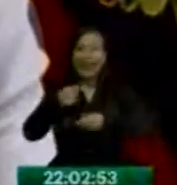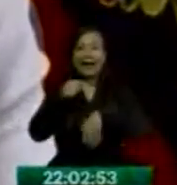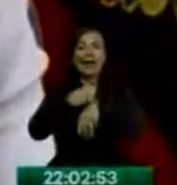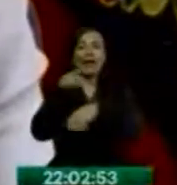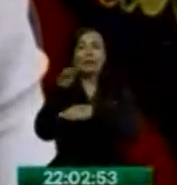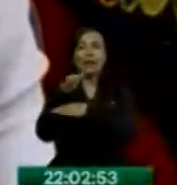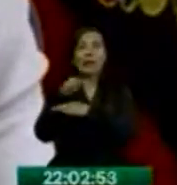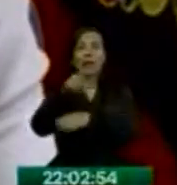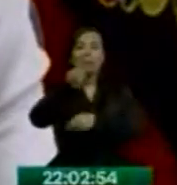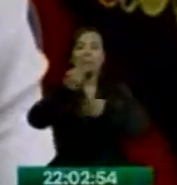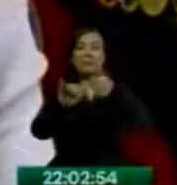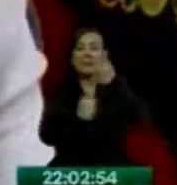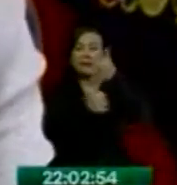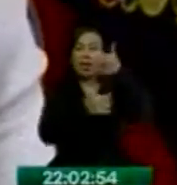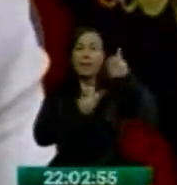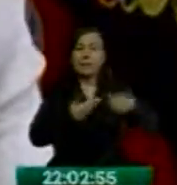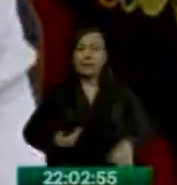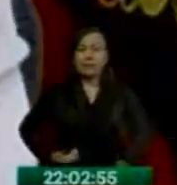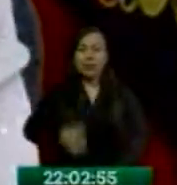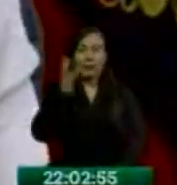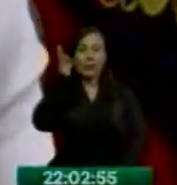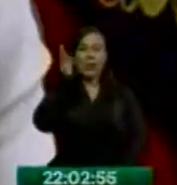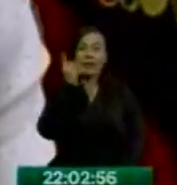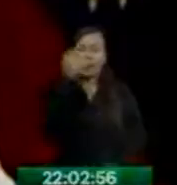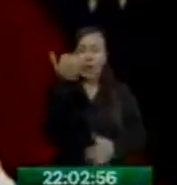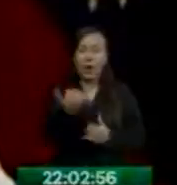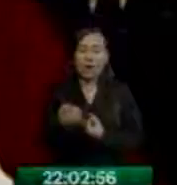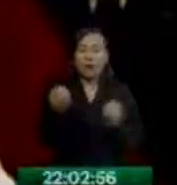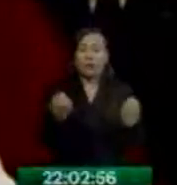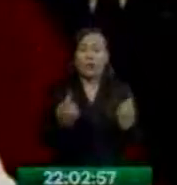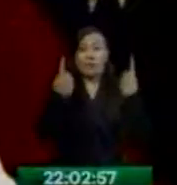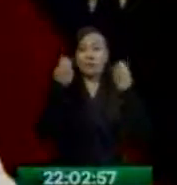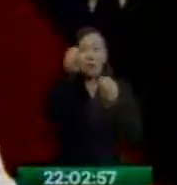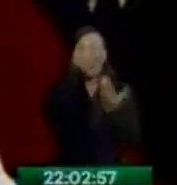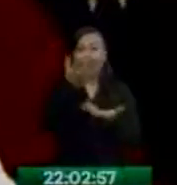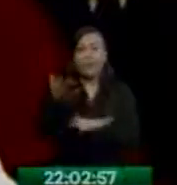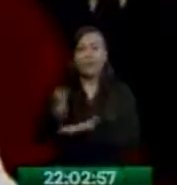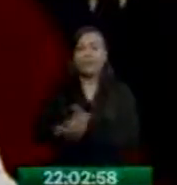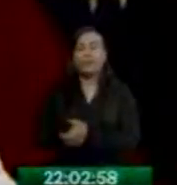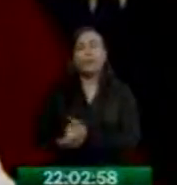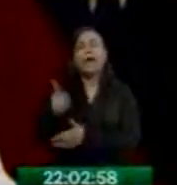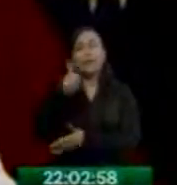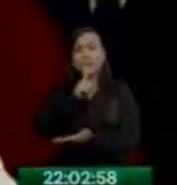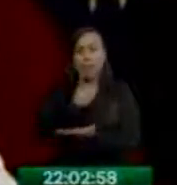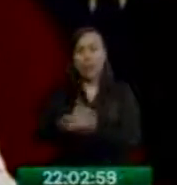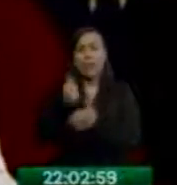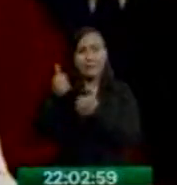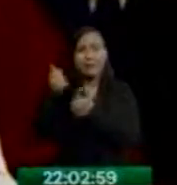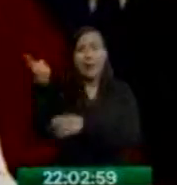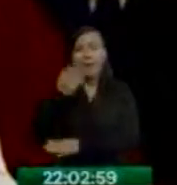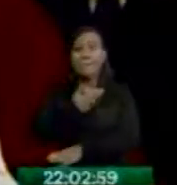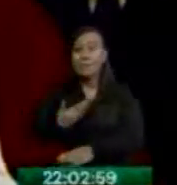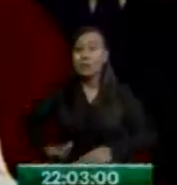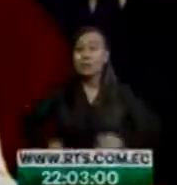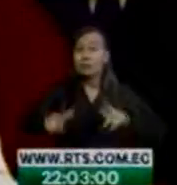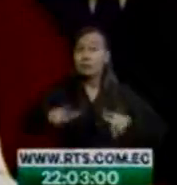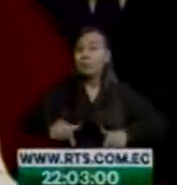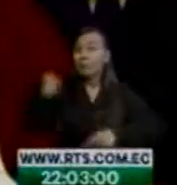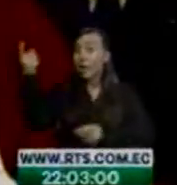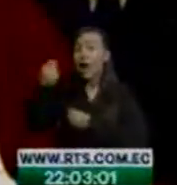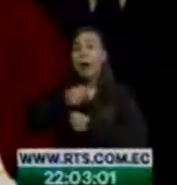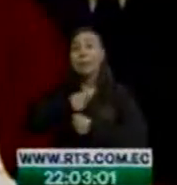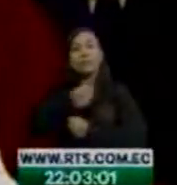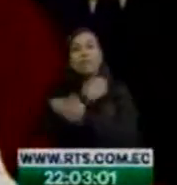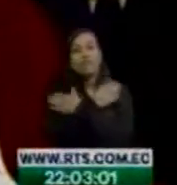la vicepresidenta hacía un anuncio inesperado. Y si bien el presidente de la República me ha reiterado su cariño y